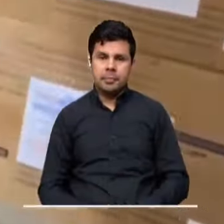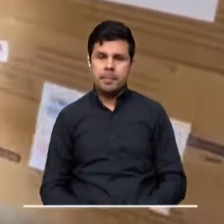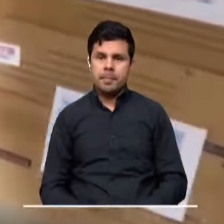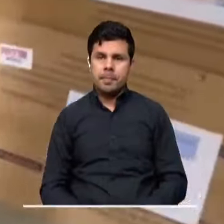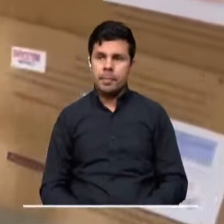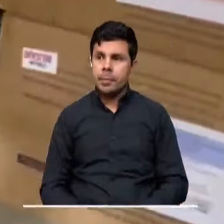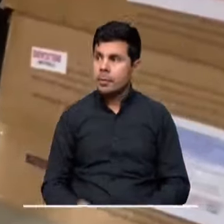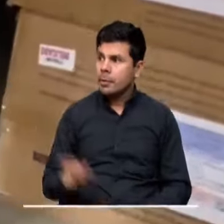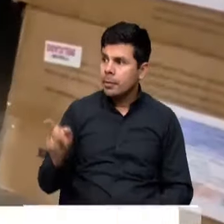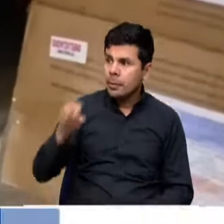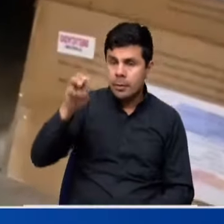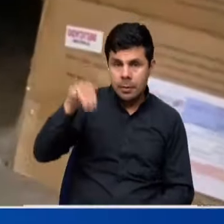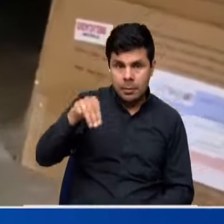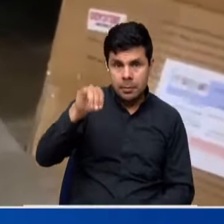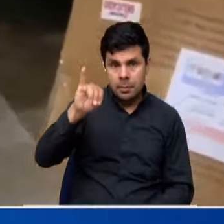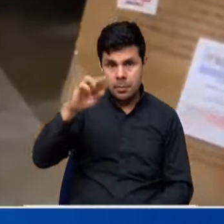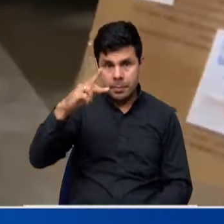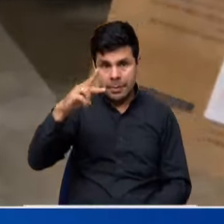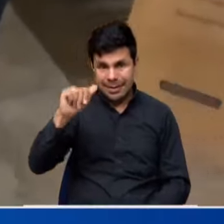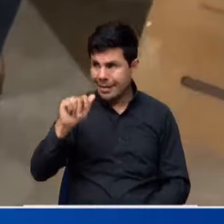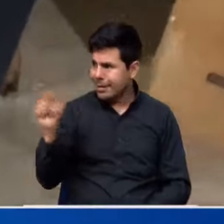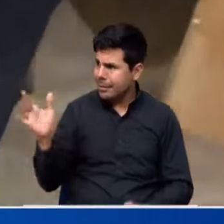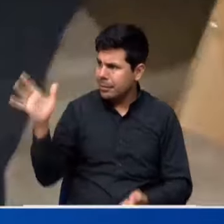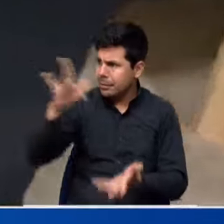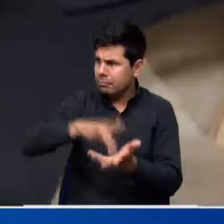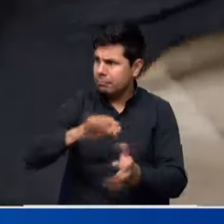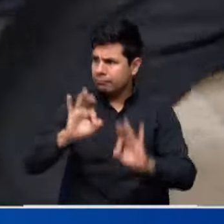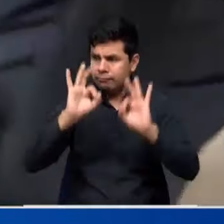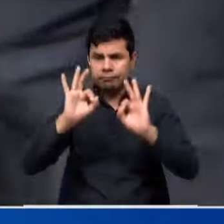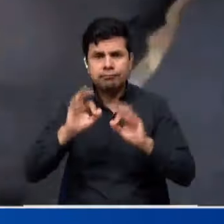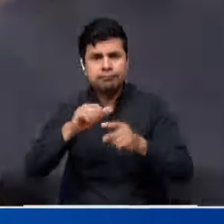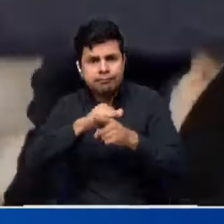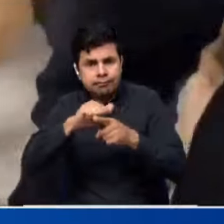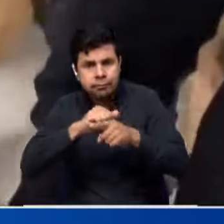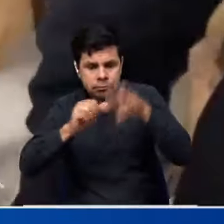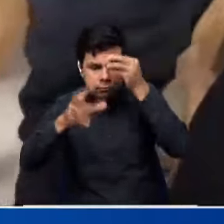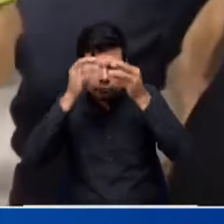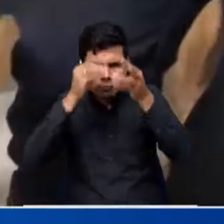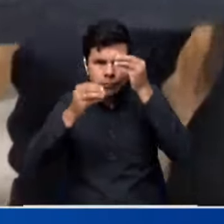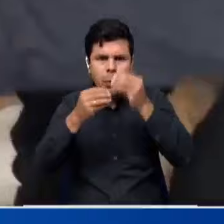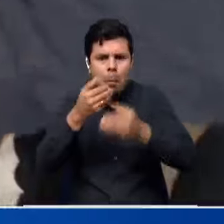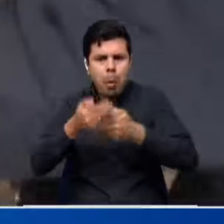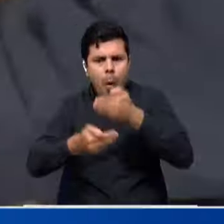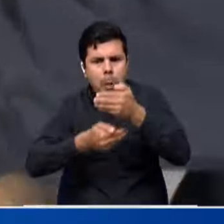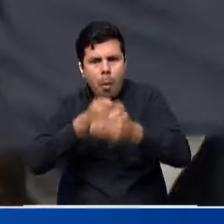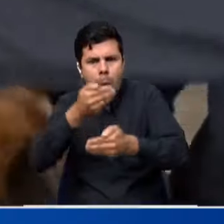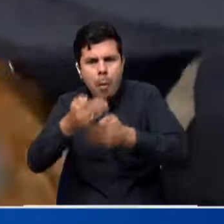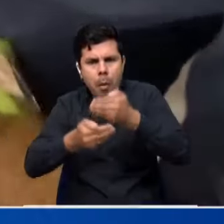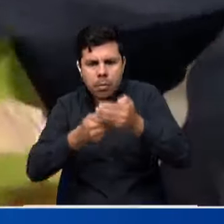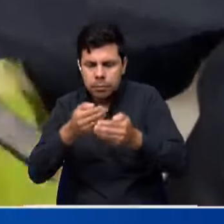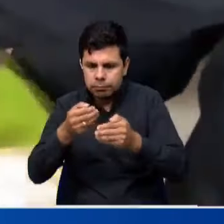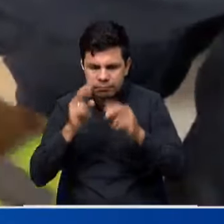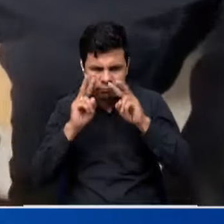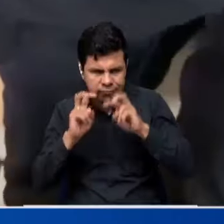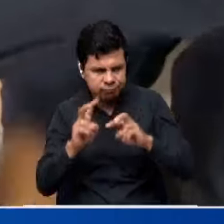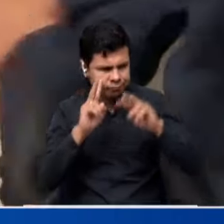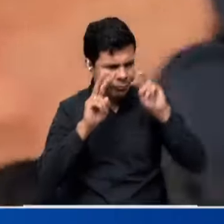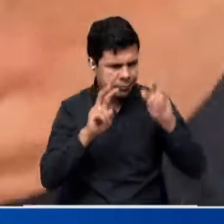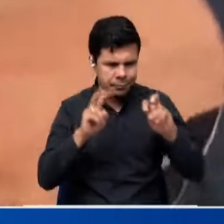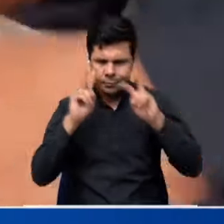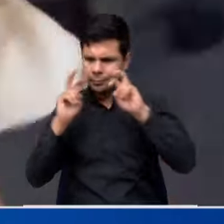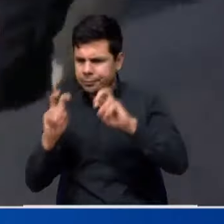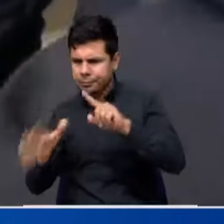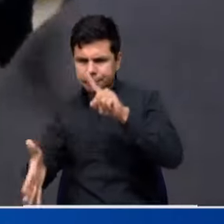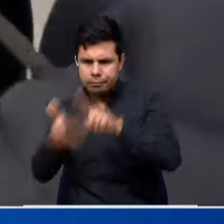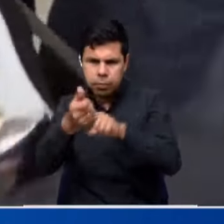Aunque para Nika todo se torna un juego, su habilidad y excelente entrenamiento la llevan a realizar un trabajo impecable en la búsqueda de